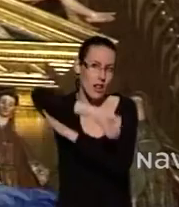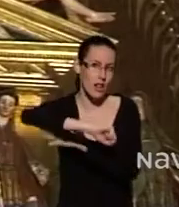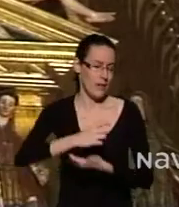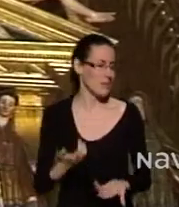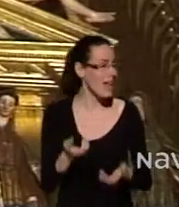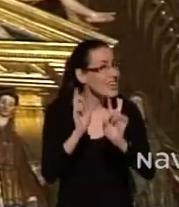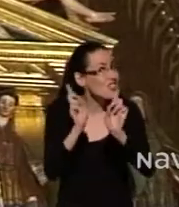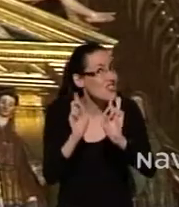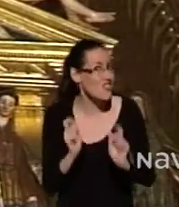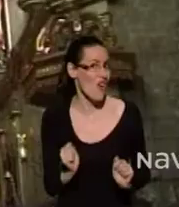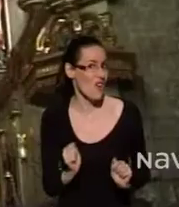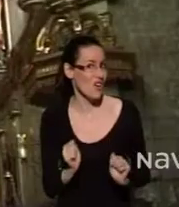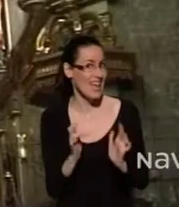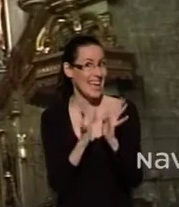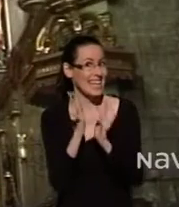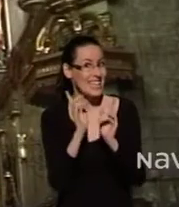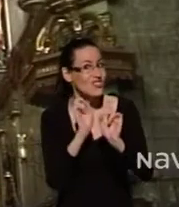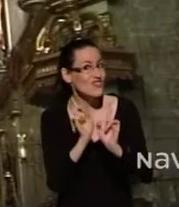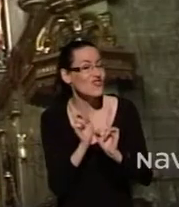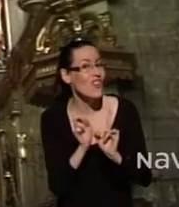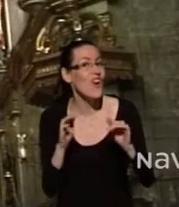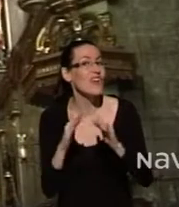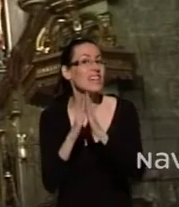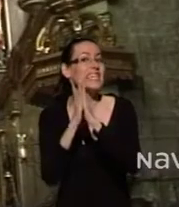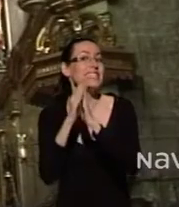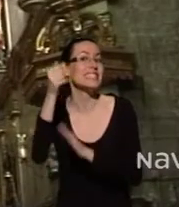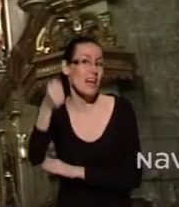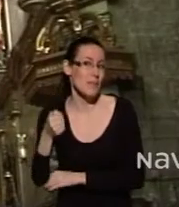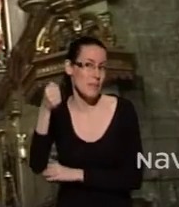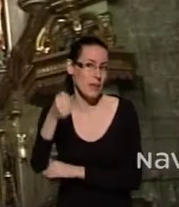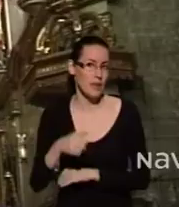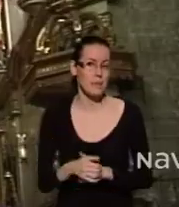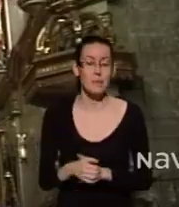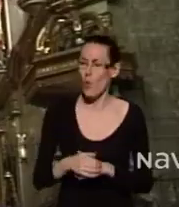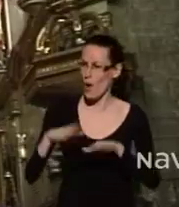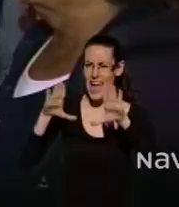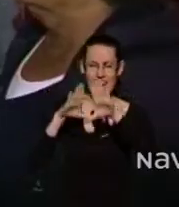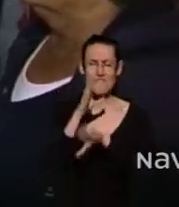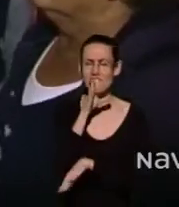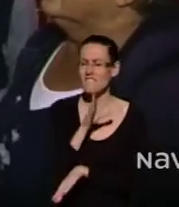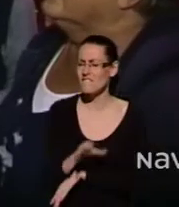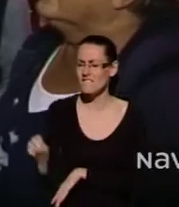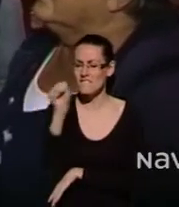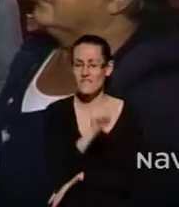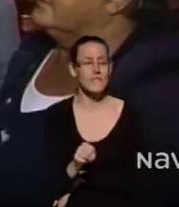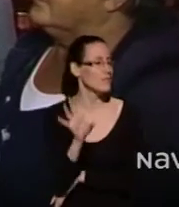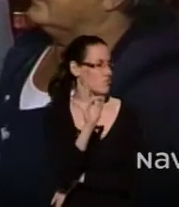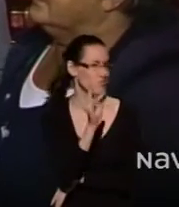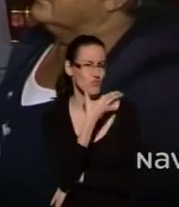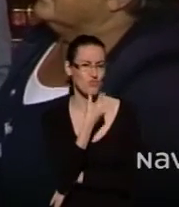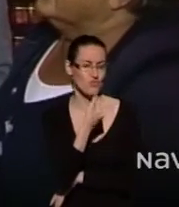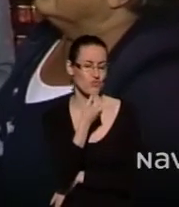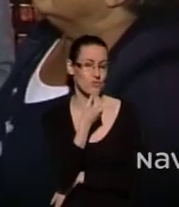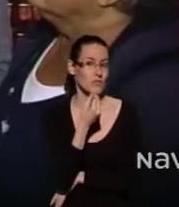ponga al Cristo, es que es San Pedro que murió así. Vaya iglesia más bonita. Muy bonita. Es que el Cristo de Aibar es el Cristo de Aibar. Los orígenes del Cristo,